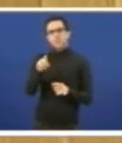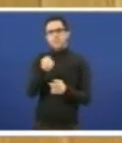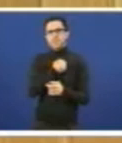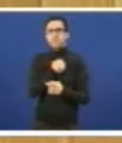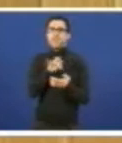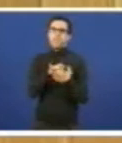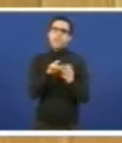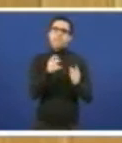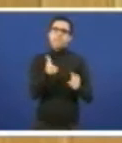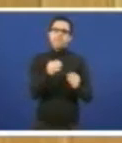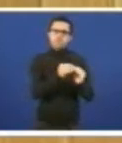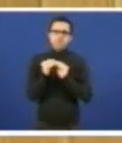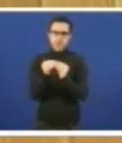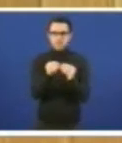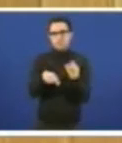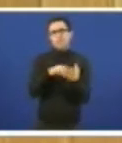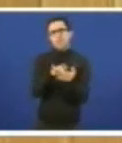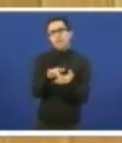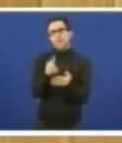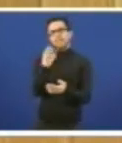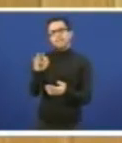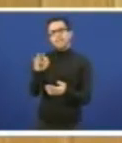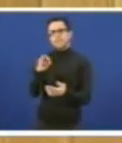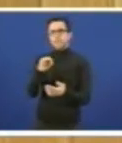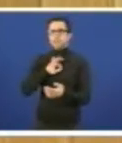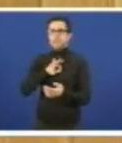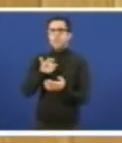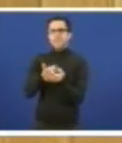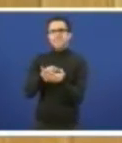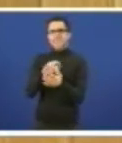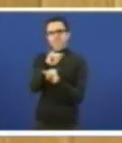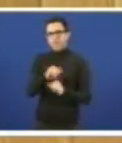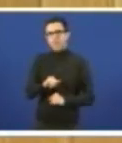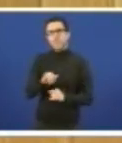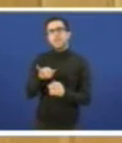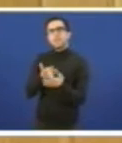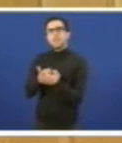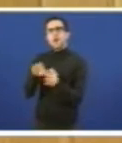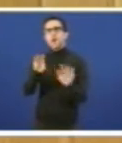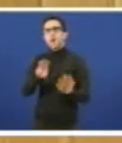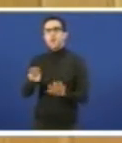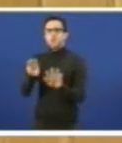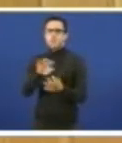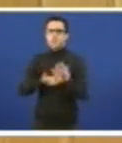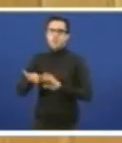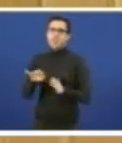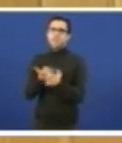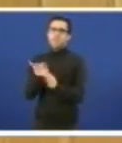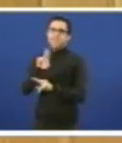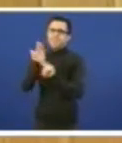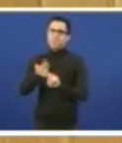Humanos. O 30 de xaneiro, o Día da Paz. O 8 de marzo, o Día Internacional da Muller